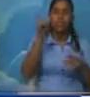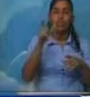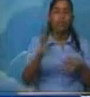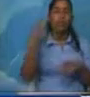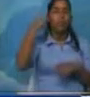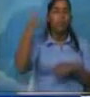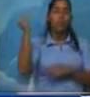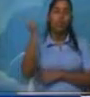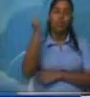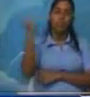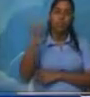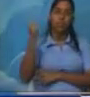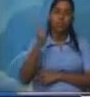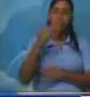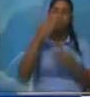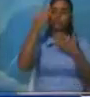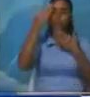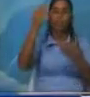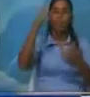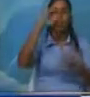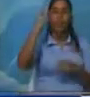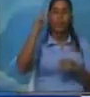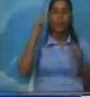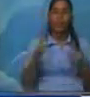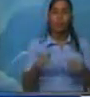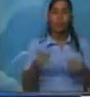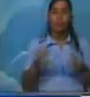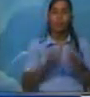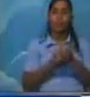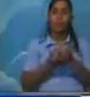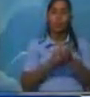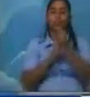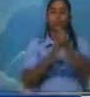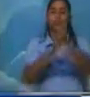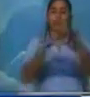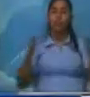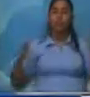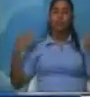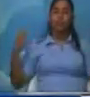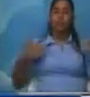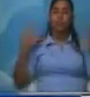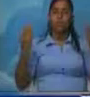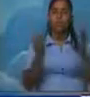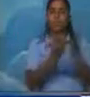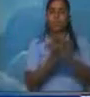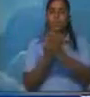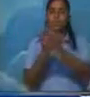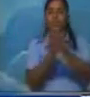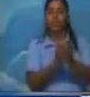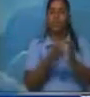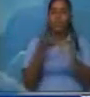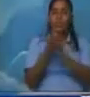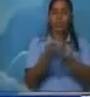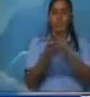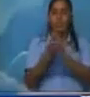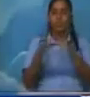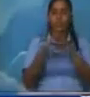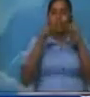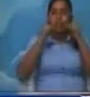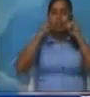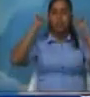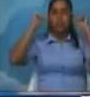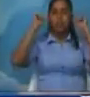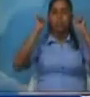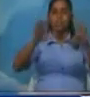los desobedientes gracias a Dios hoy continuamos felizmente estudiando acerca de las